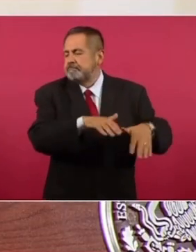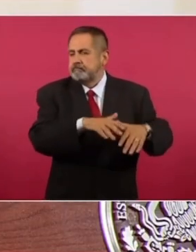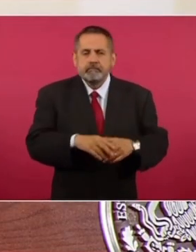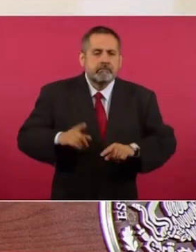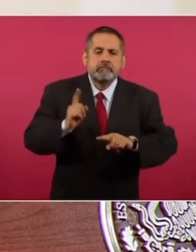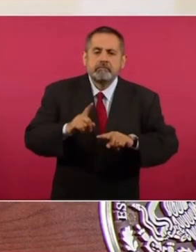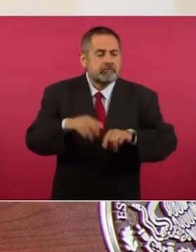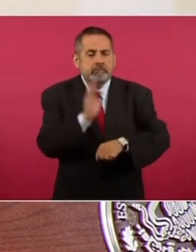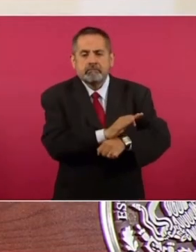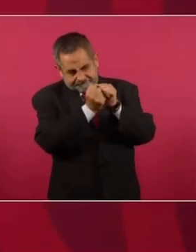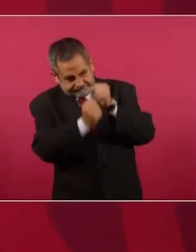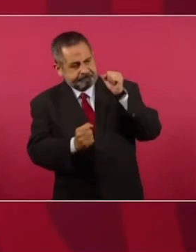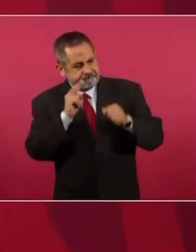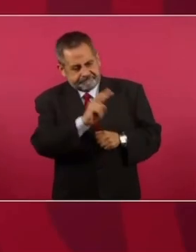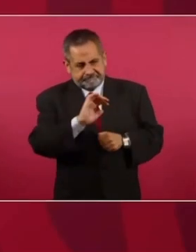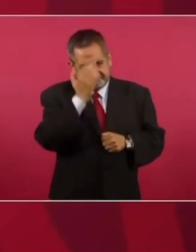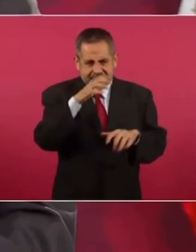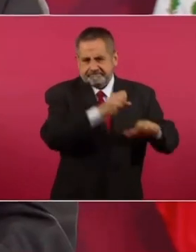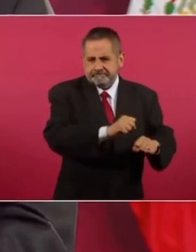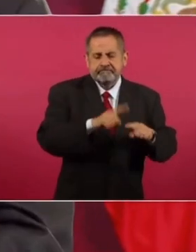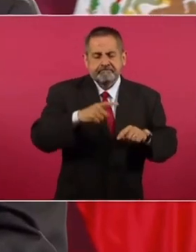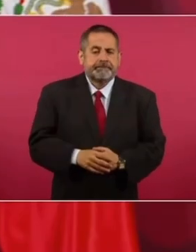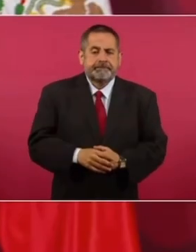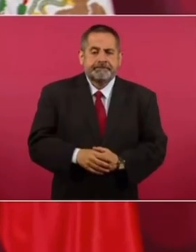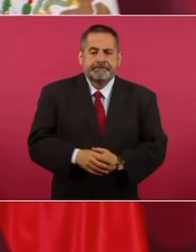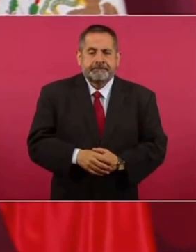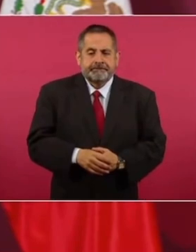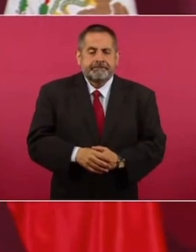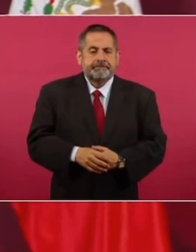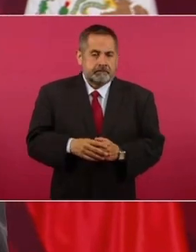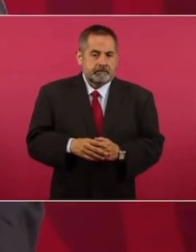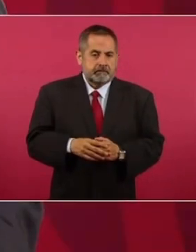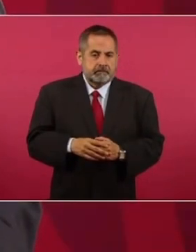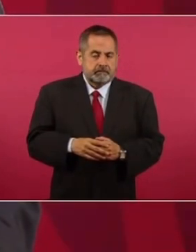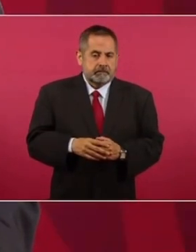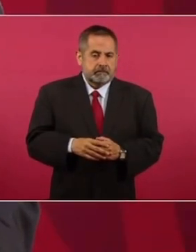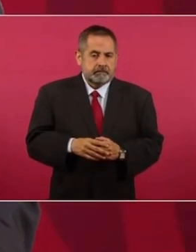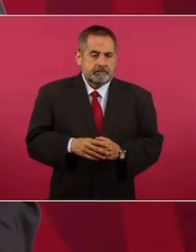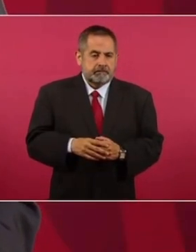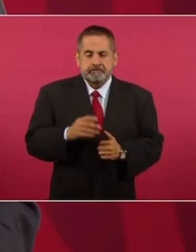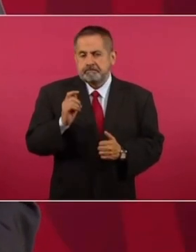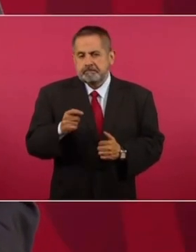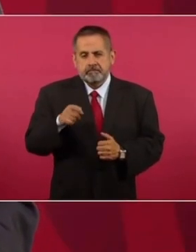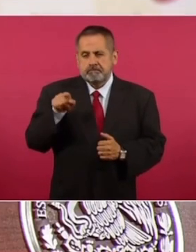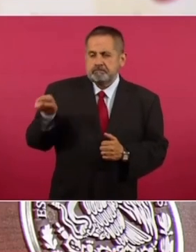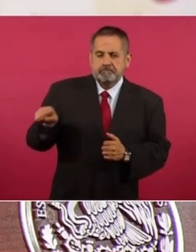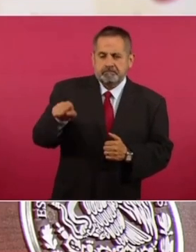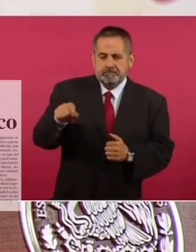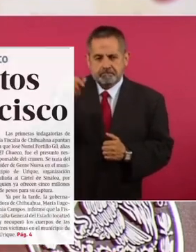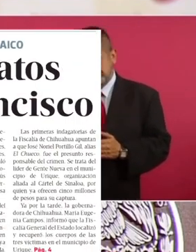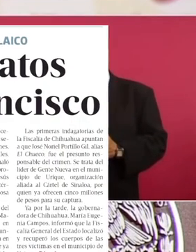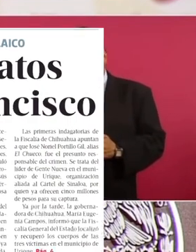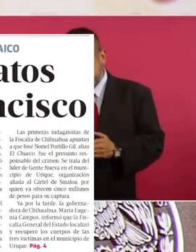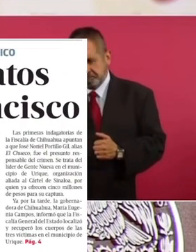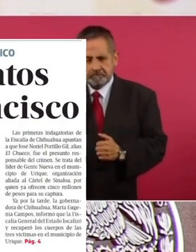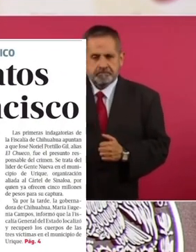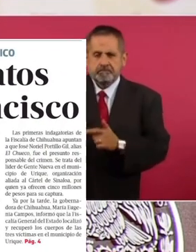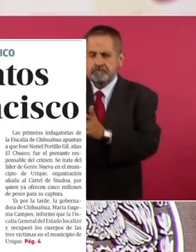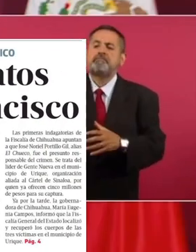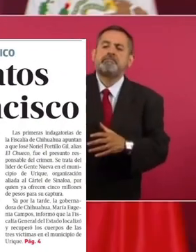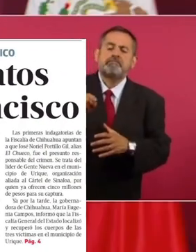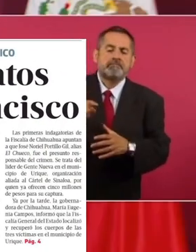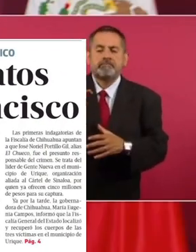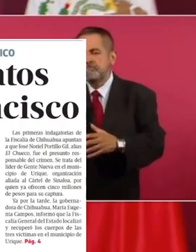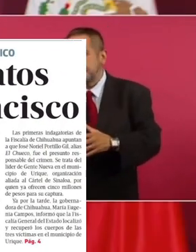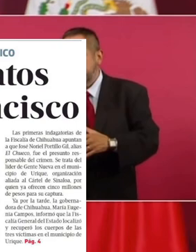¿Con quiénes? Y es seguro que los propios sacerdotes, los propios jesuitas que vivían